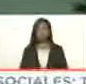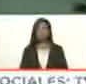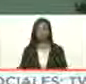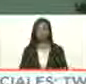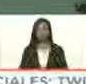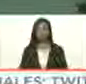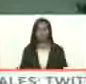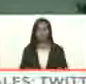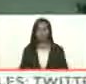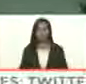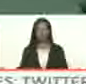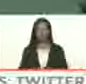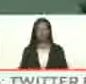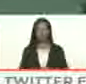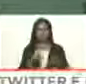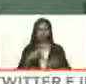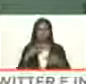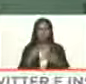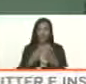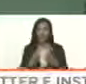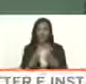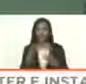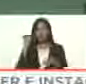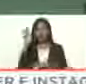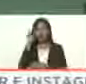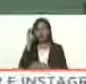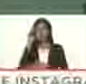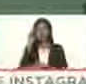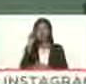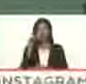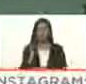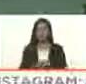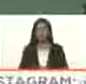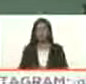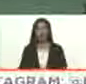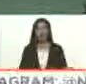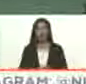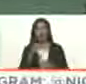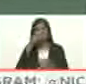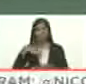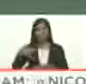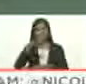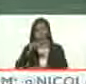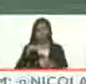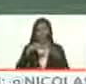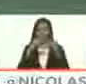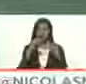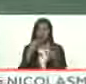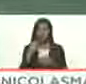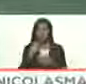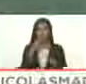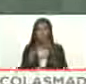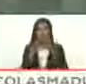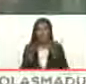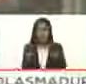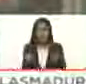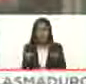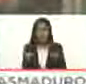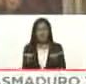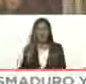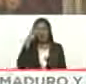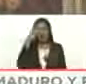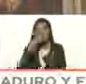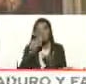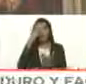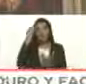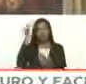Indestructible, indeclinable voluntad, de futuro. Y es un pueblo de fe. Y como dice la Biblia, a Dios rogando y